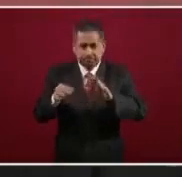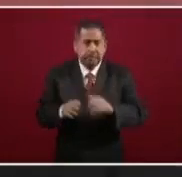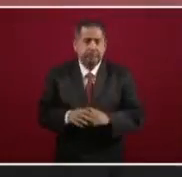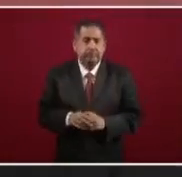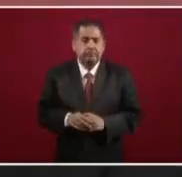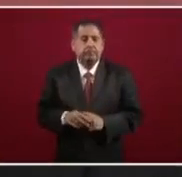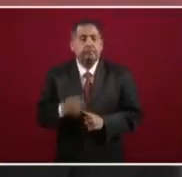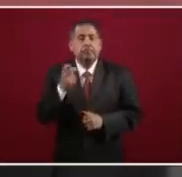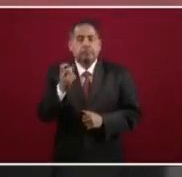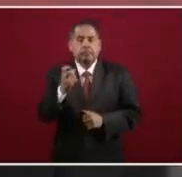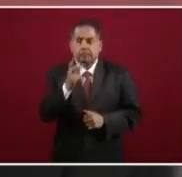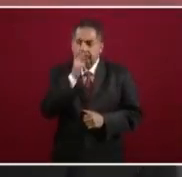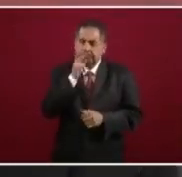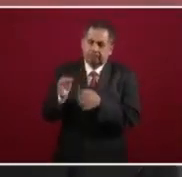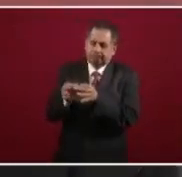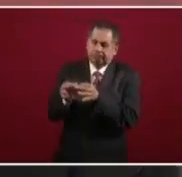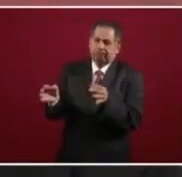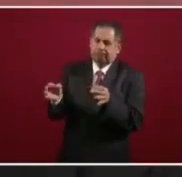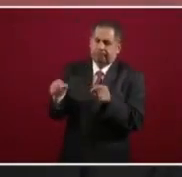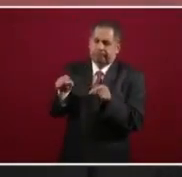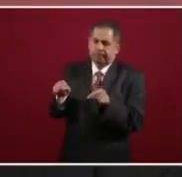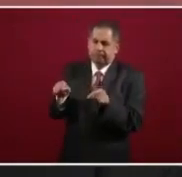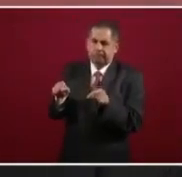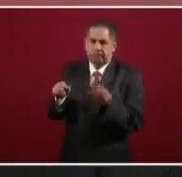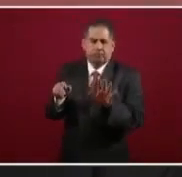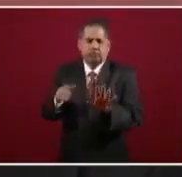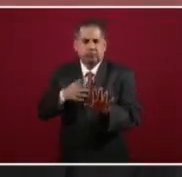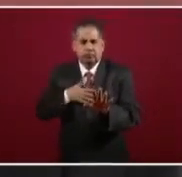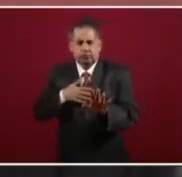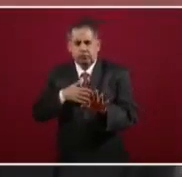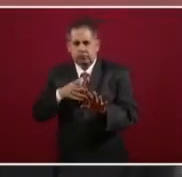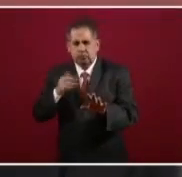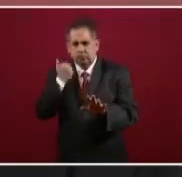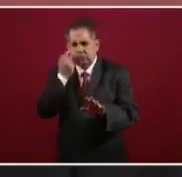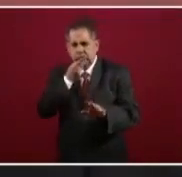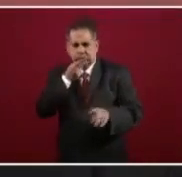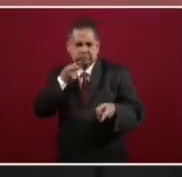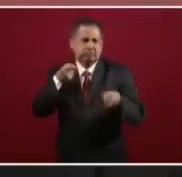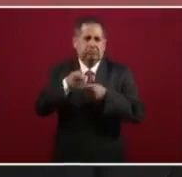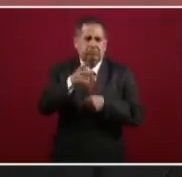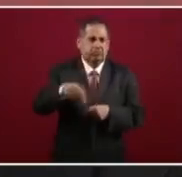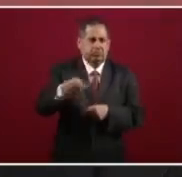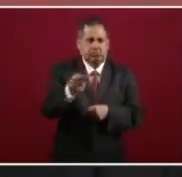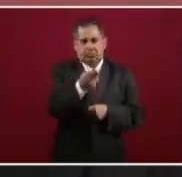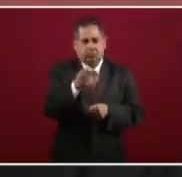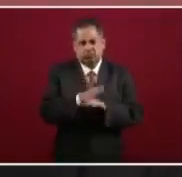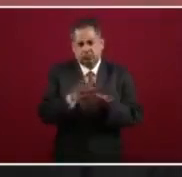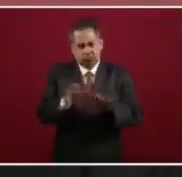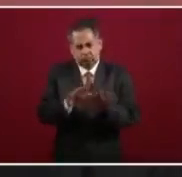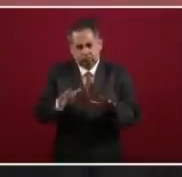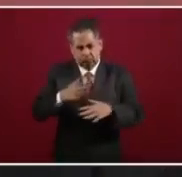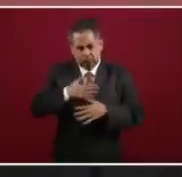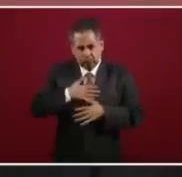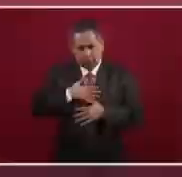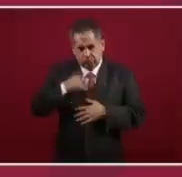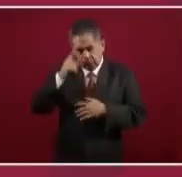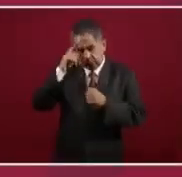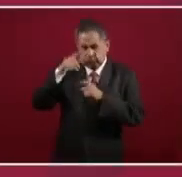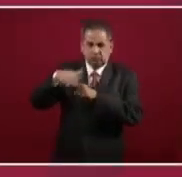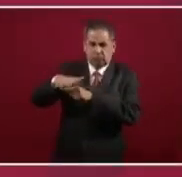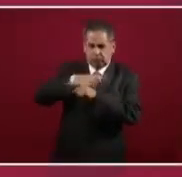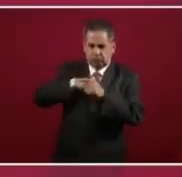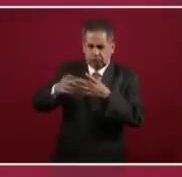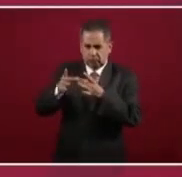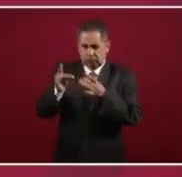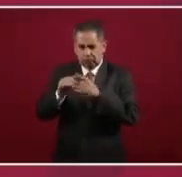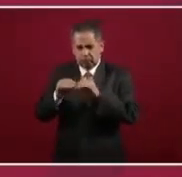y por eso la frase pero yo no les dije si a ustedes yo contextualice